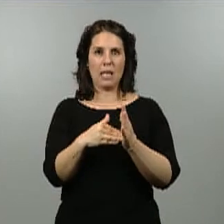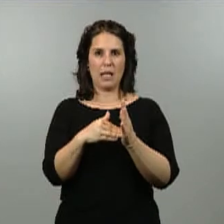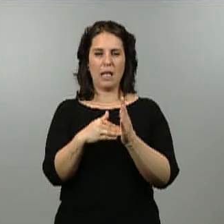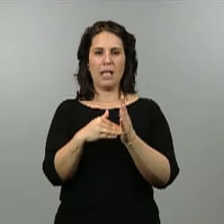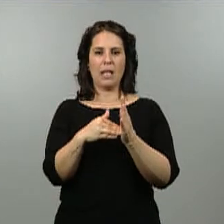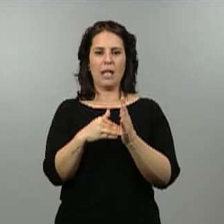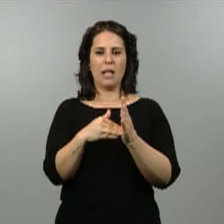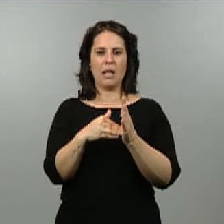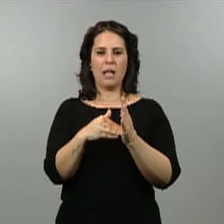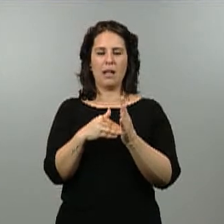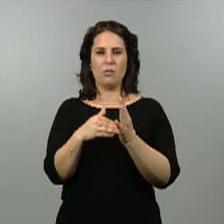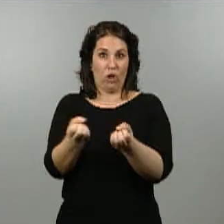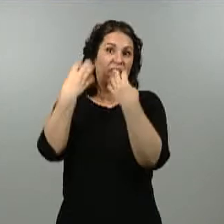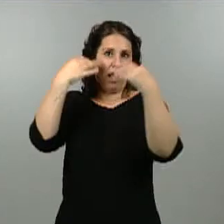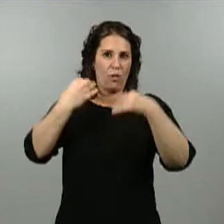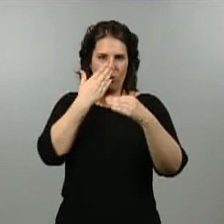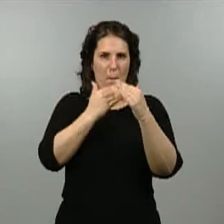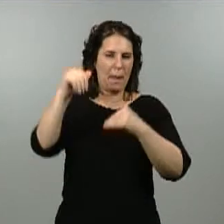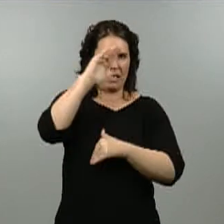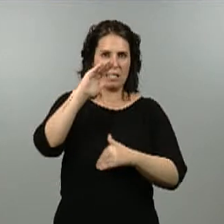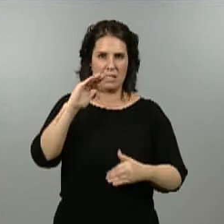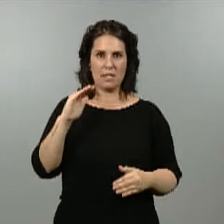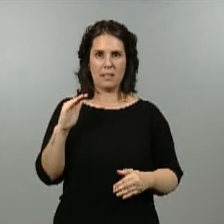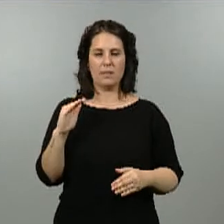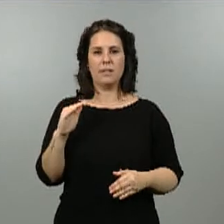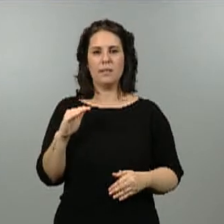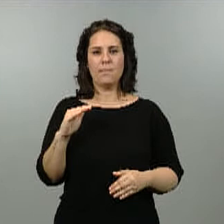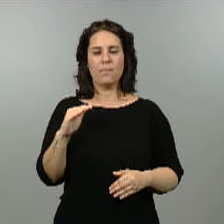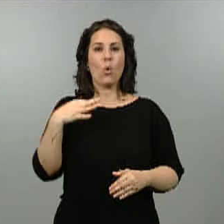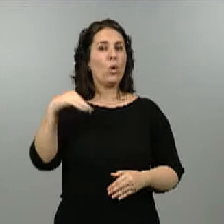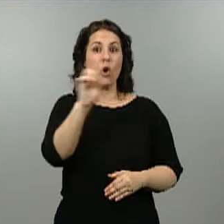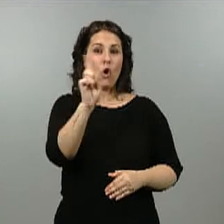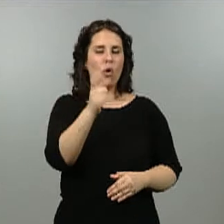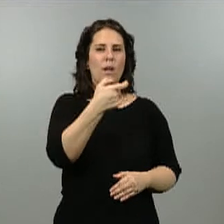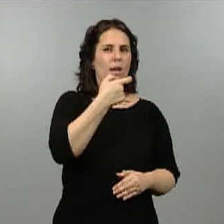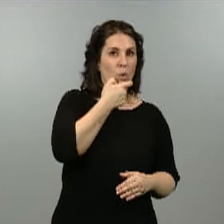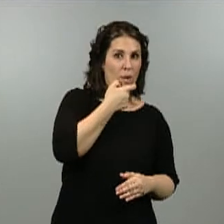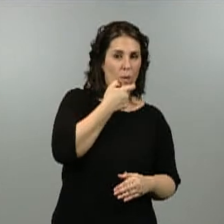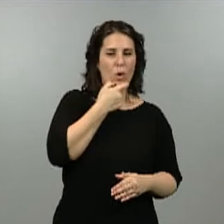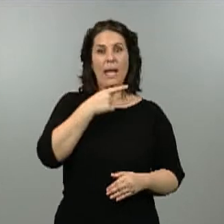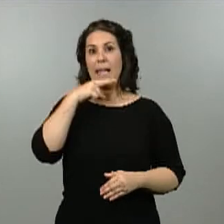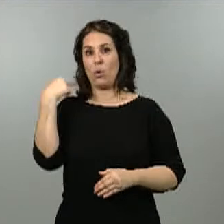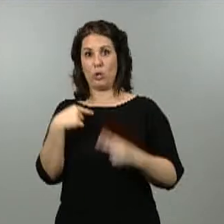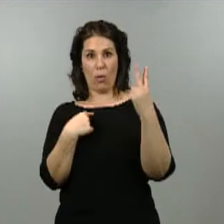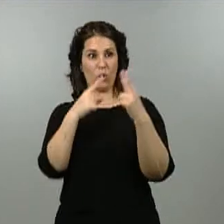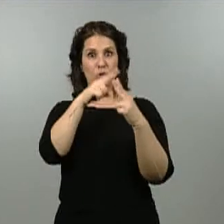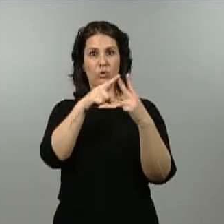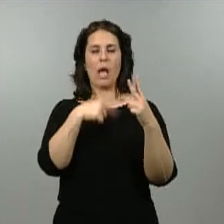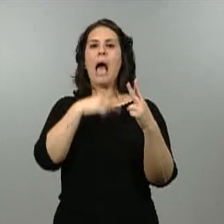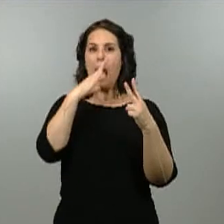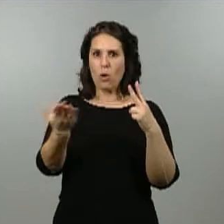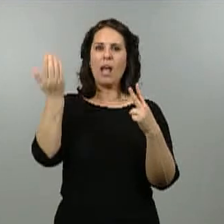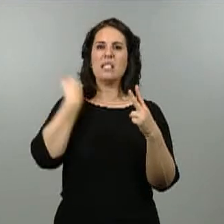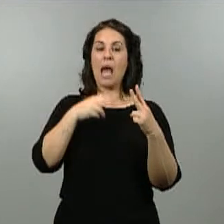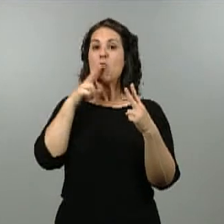notificados. De estos, todos, salvo Reino Unido y Rusia, están con importantes descensos en el número de nuevos casos